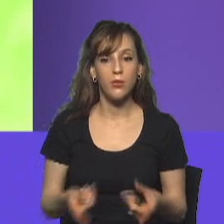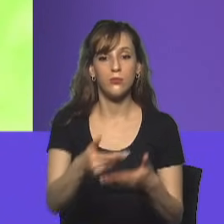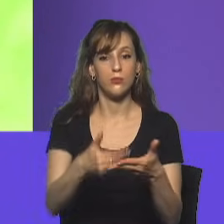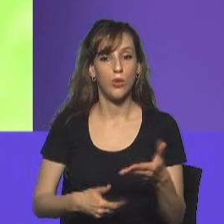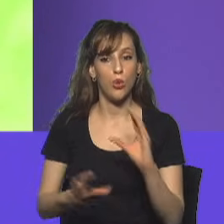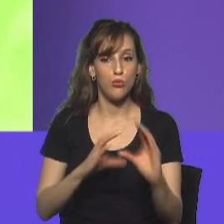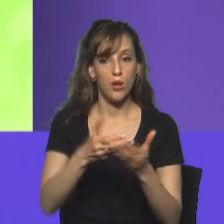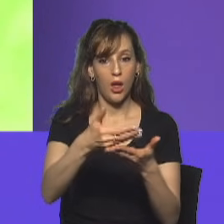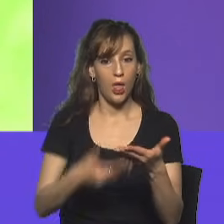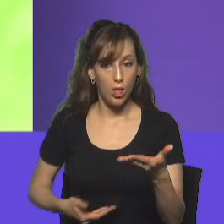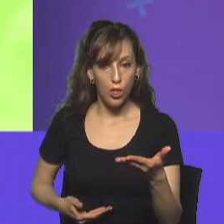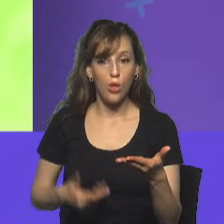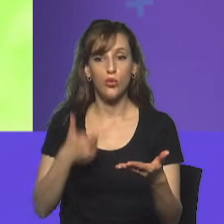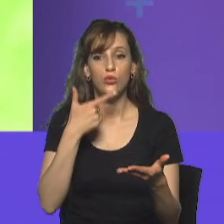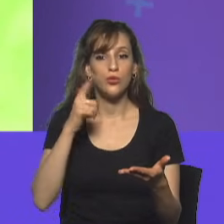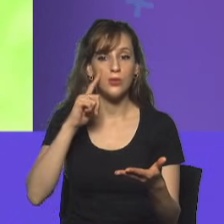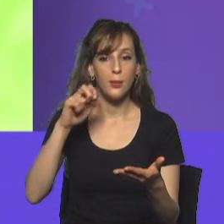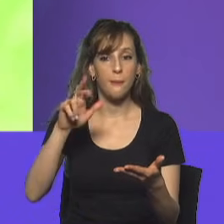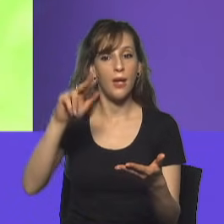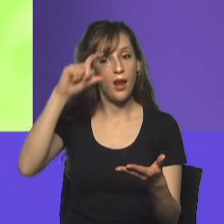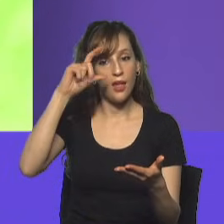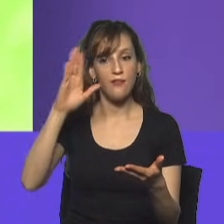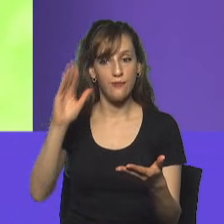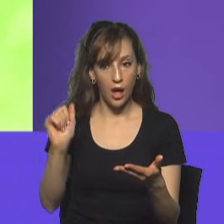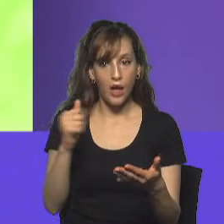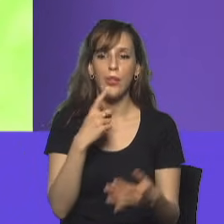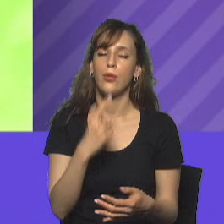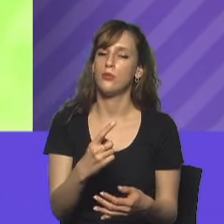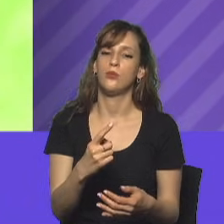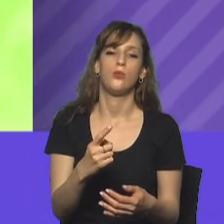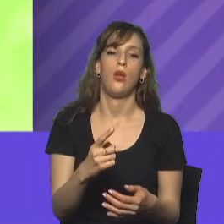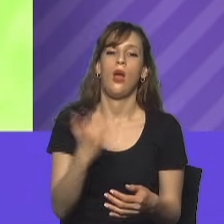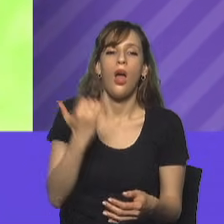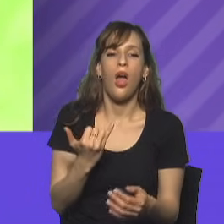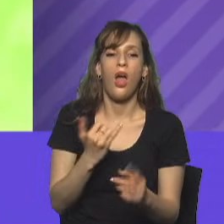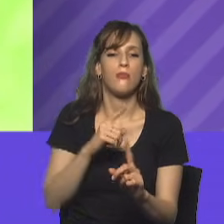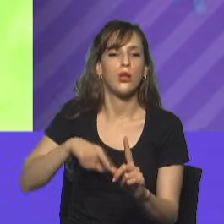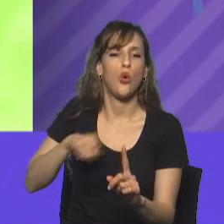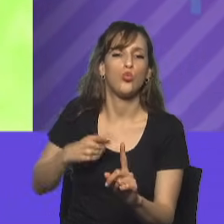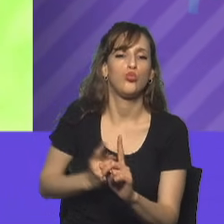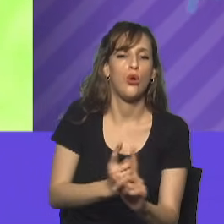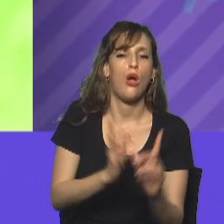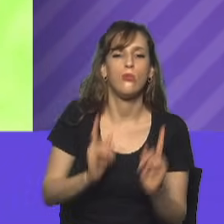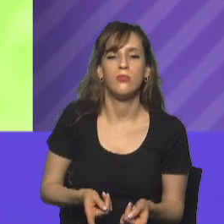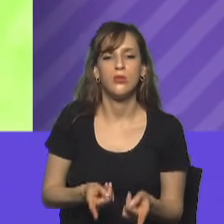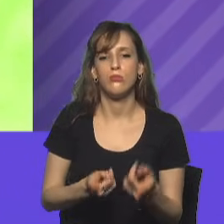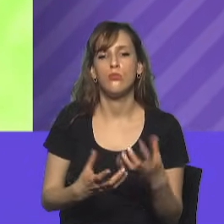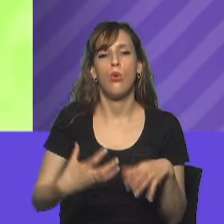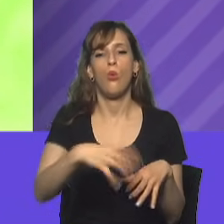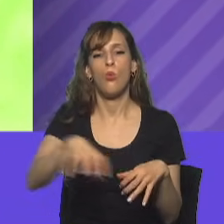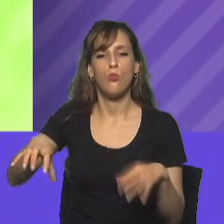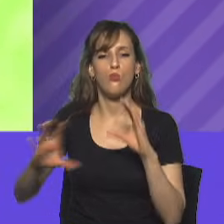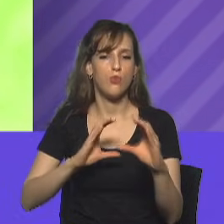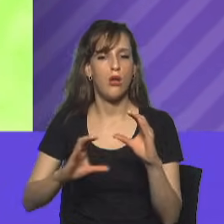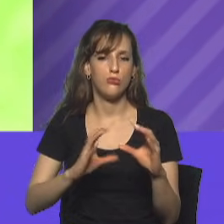en línea con una política persecutoria a trabajadores y dueños del medio, así como a todos los sectores de la comunicación que no eran afines con